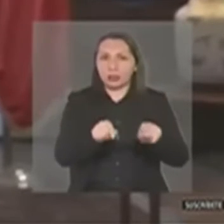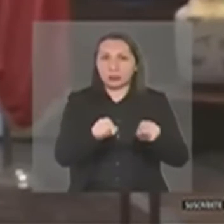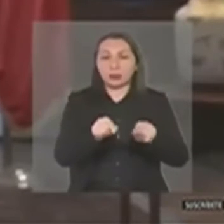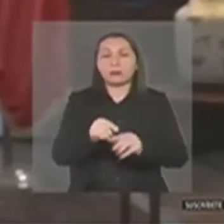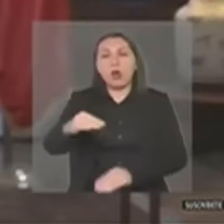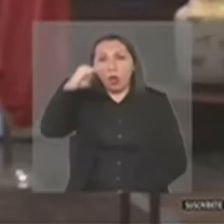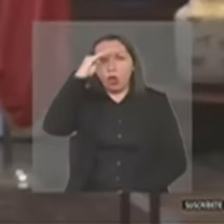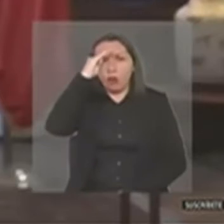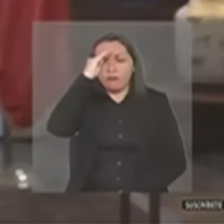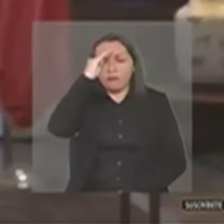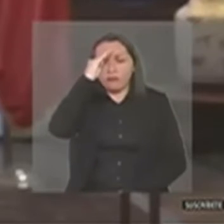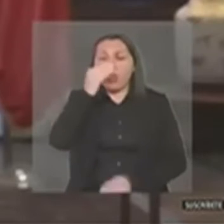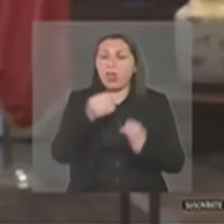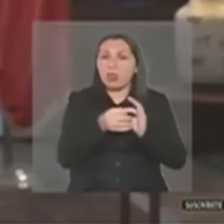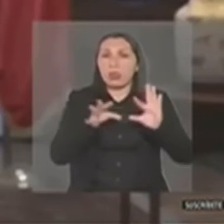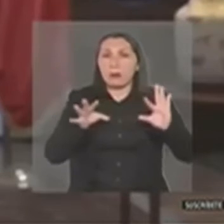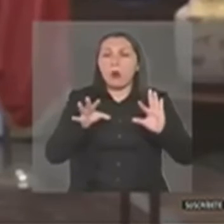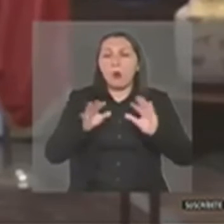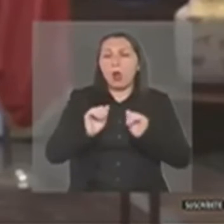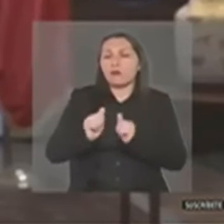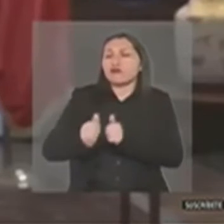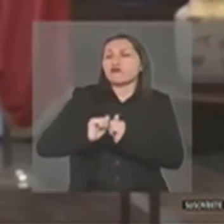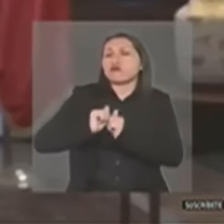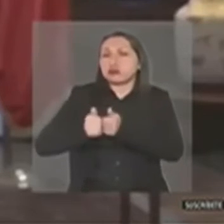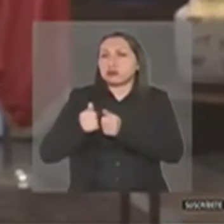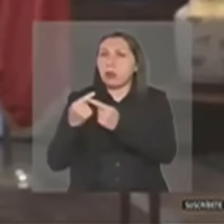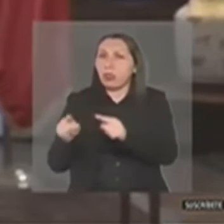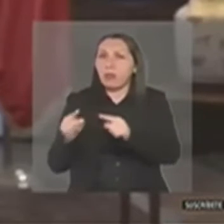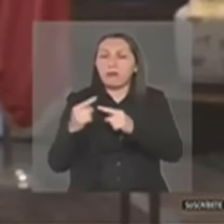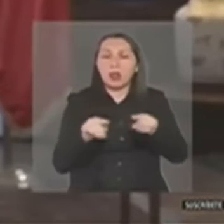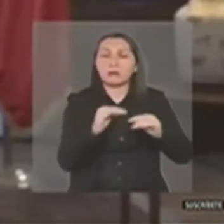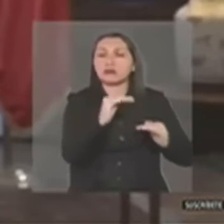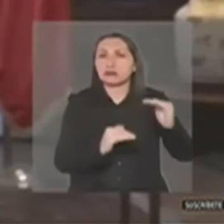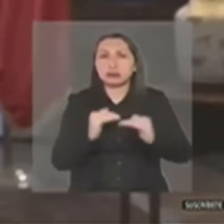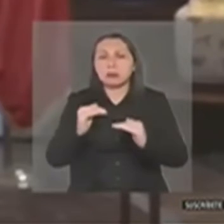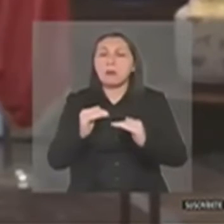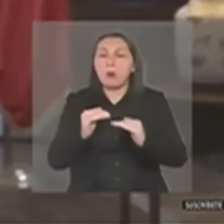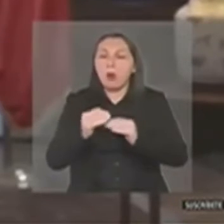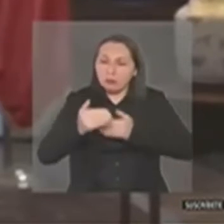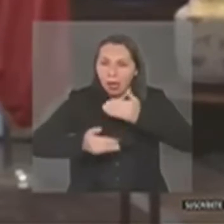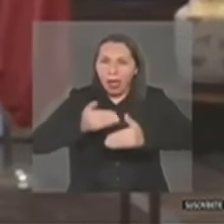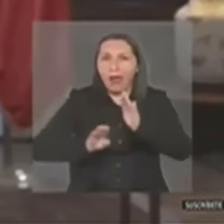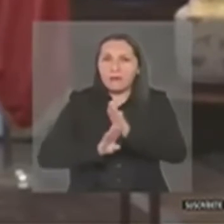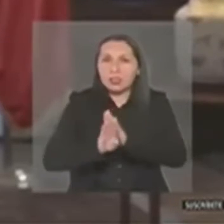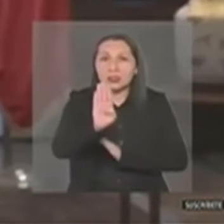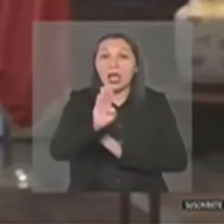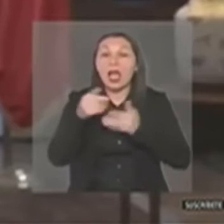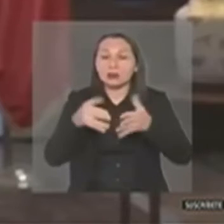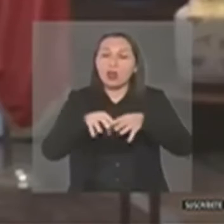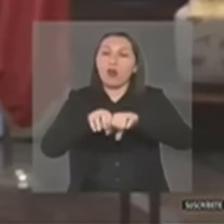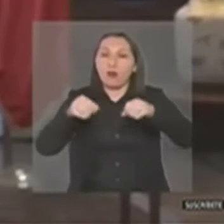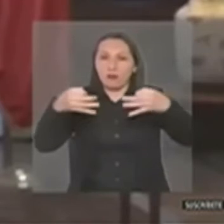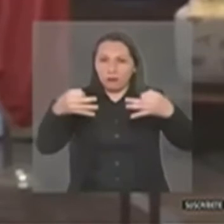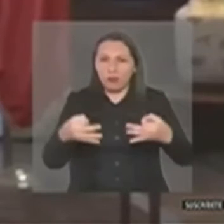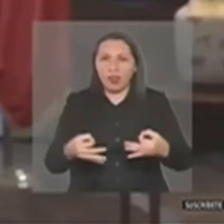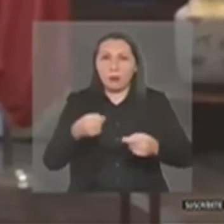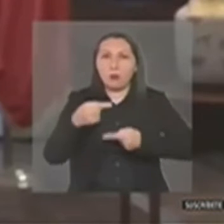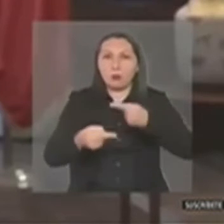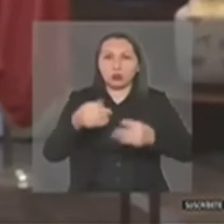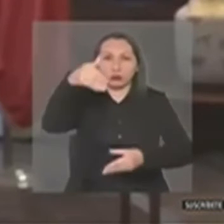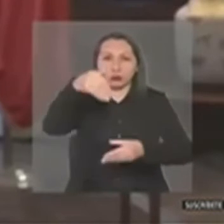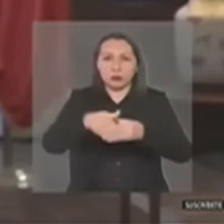designó una comisión para hacer una nueva constitución, una constituyente